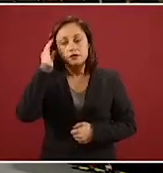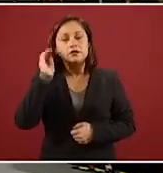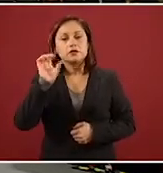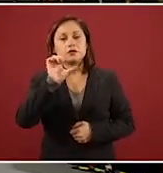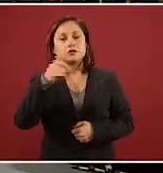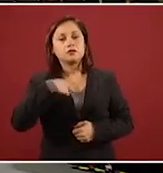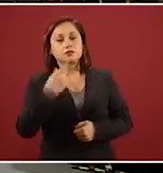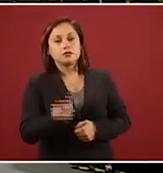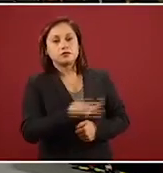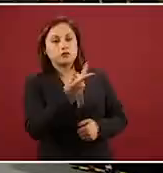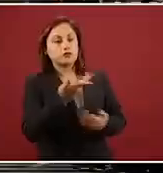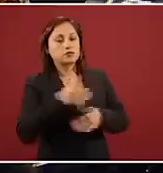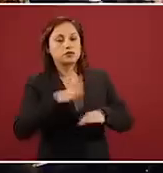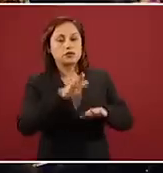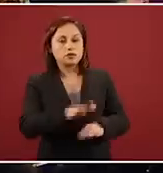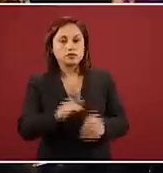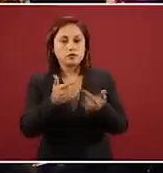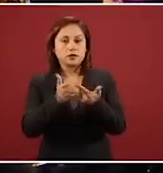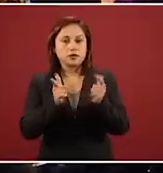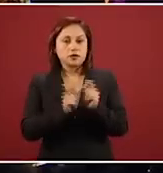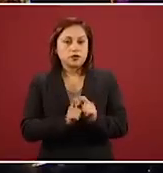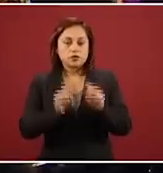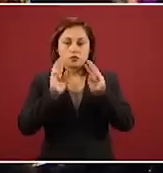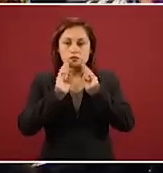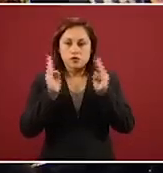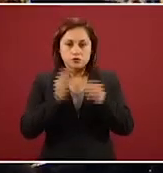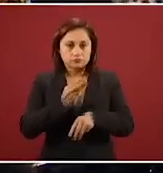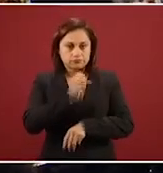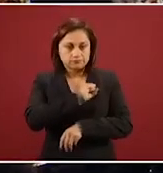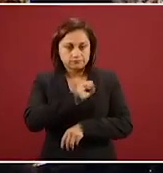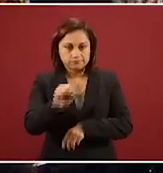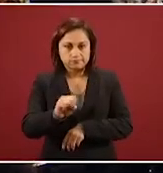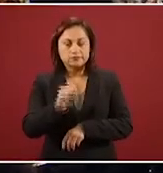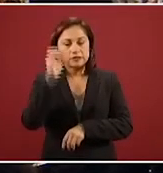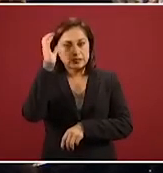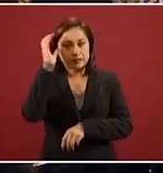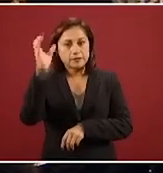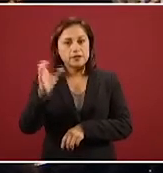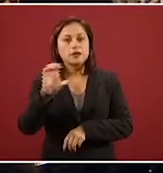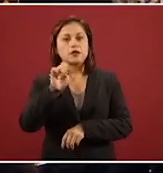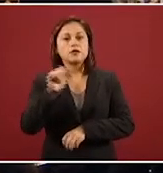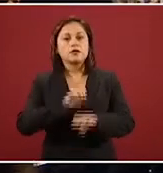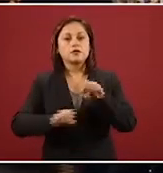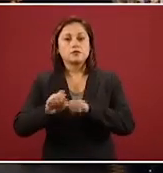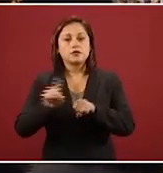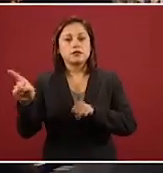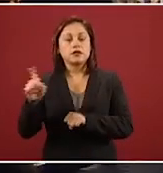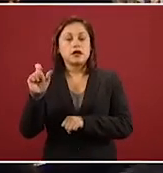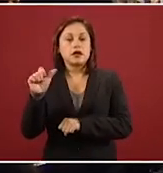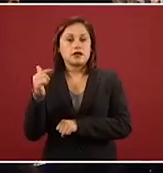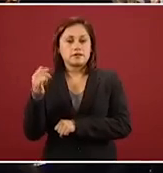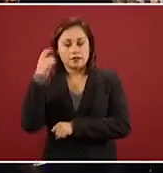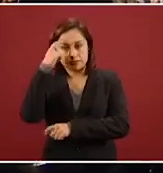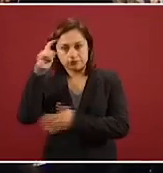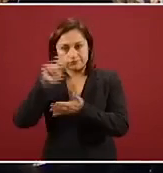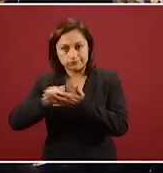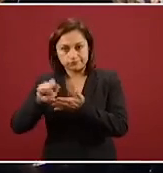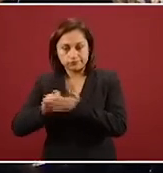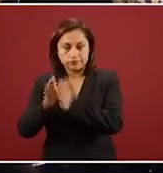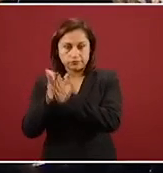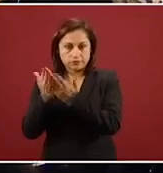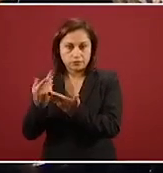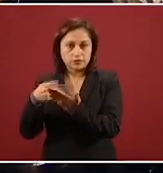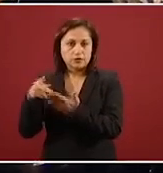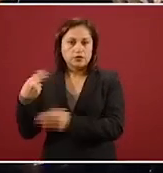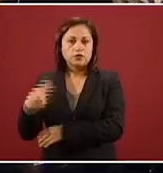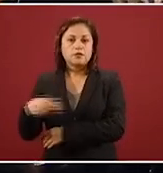criminales, empresas. Anabel Hernández, una compañera periodista, en su libro El Traidor, ahí refiere que el